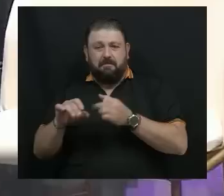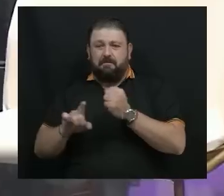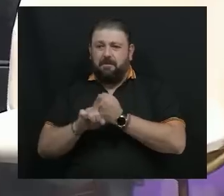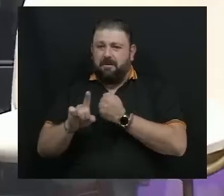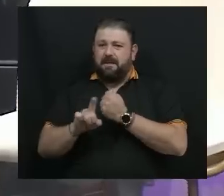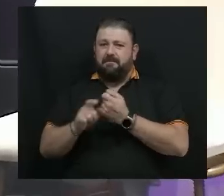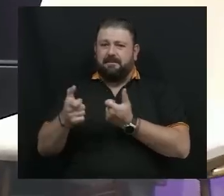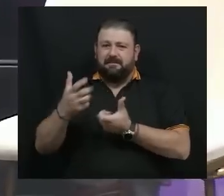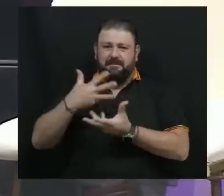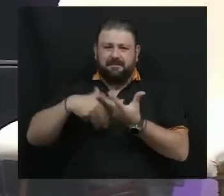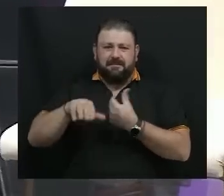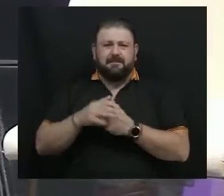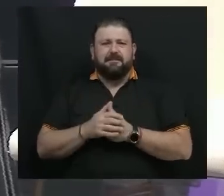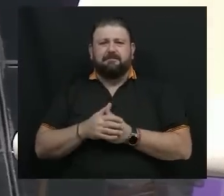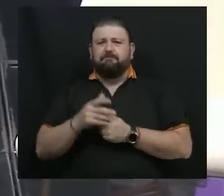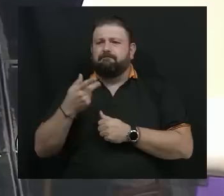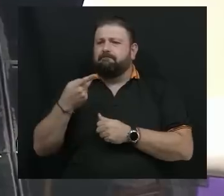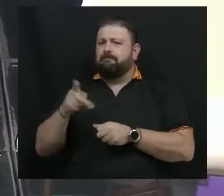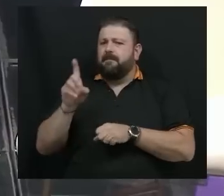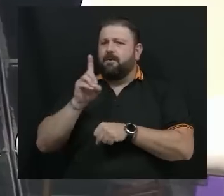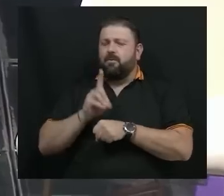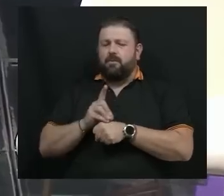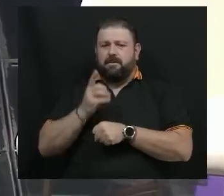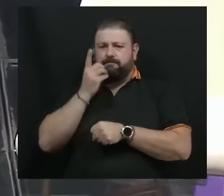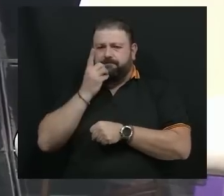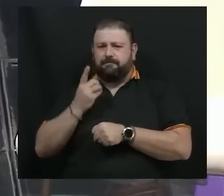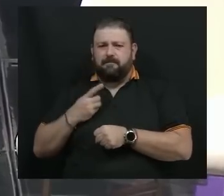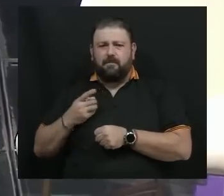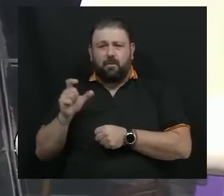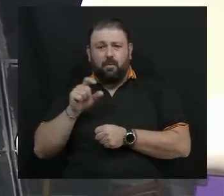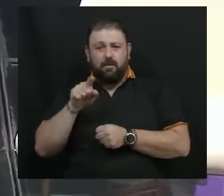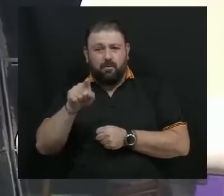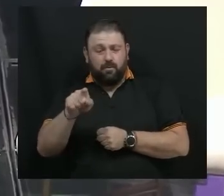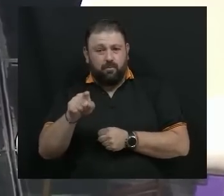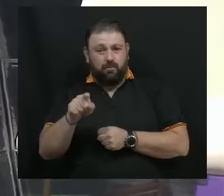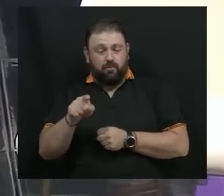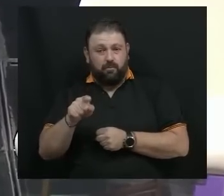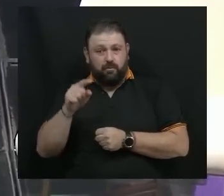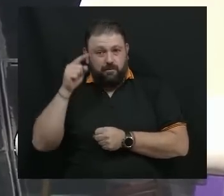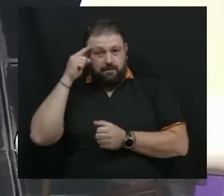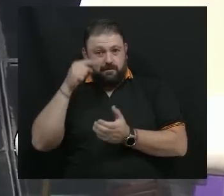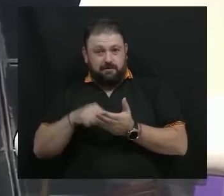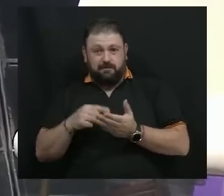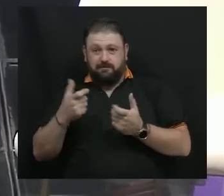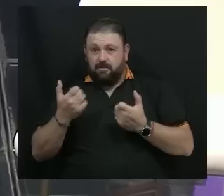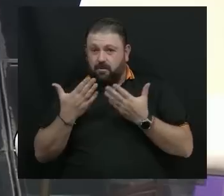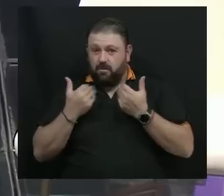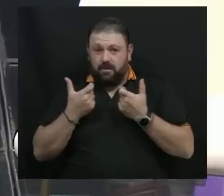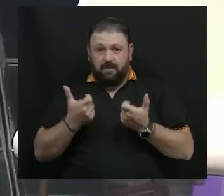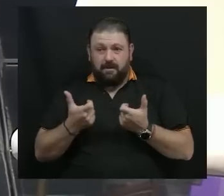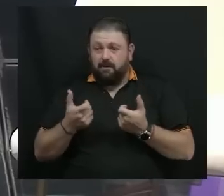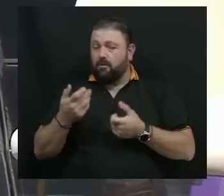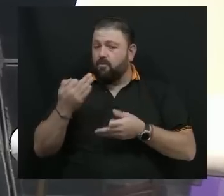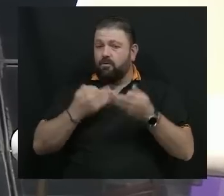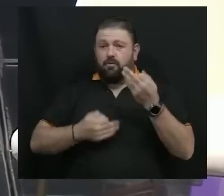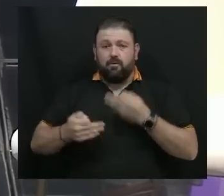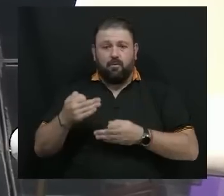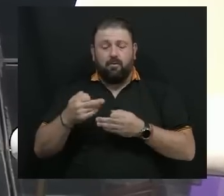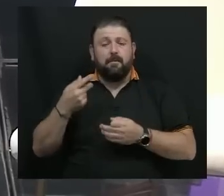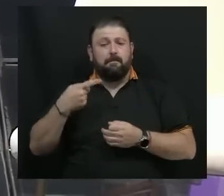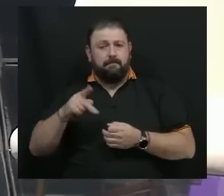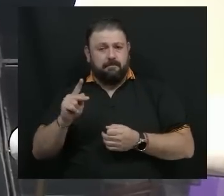un día alguien me dijo, Leonardo, cuando usted anda sin dinero, cree que todo el mundo anda igual. Y no es cierto, dinero hay